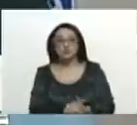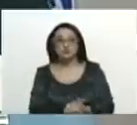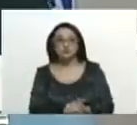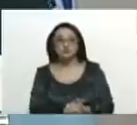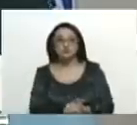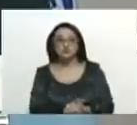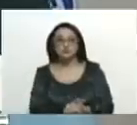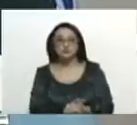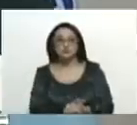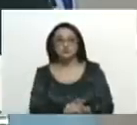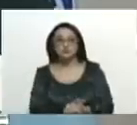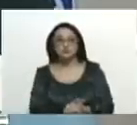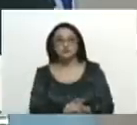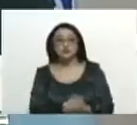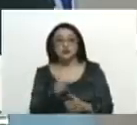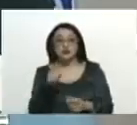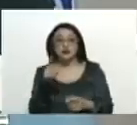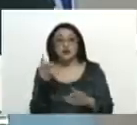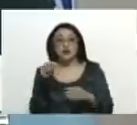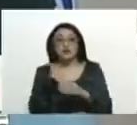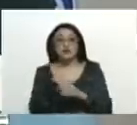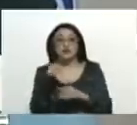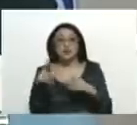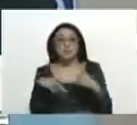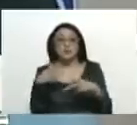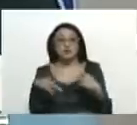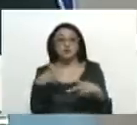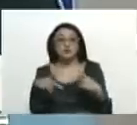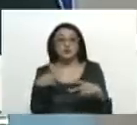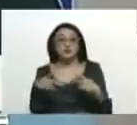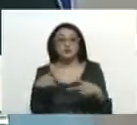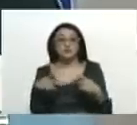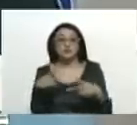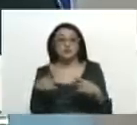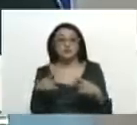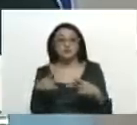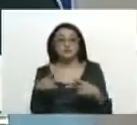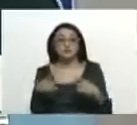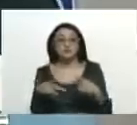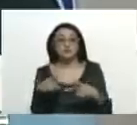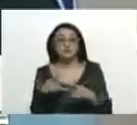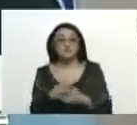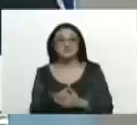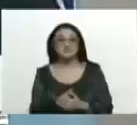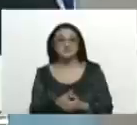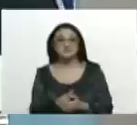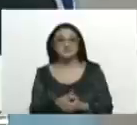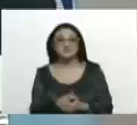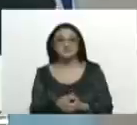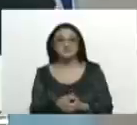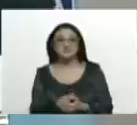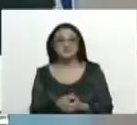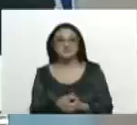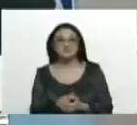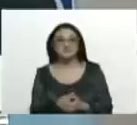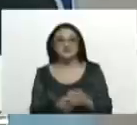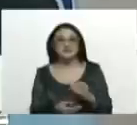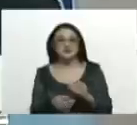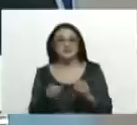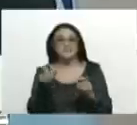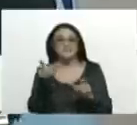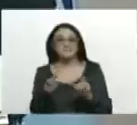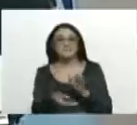y dentro de ese proceso obviamente de entrevistas de presentaciones ante los tribunales